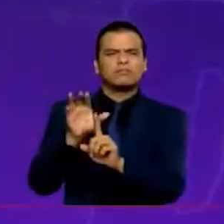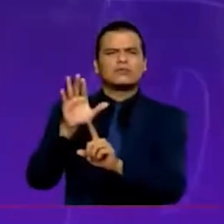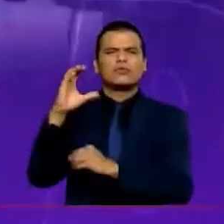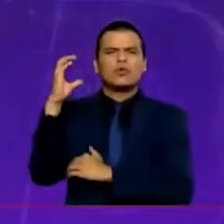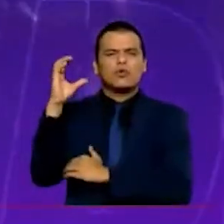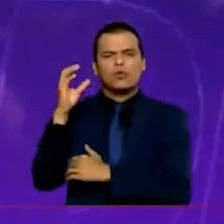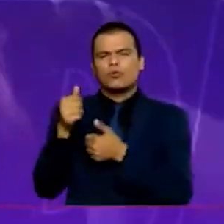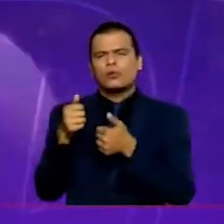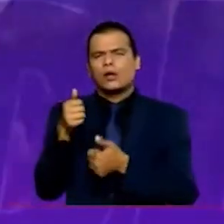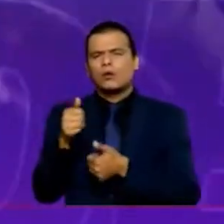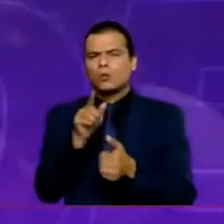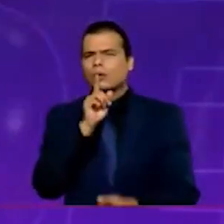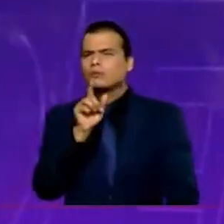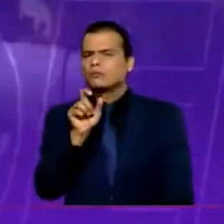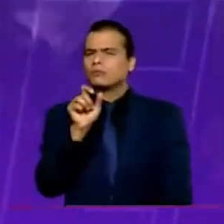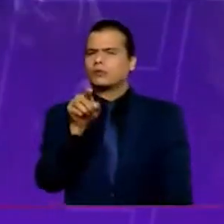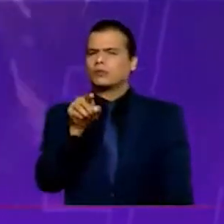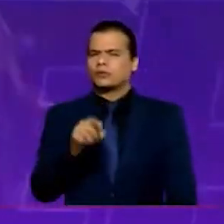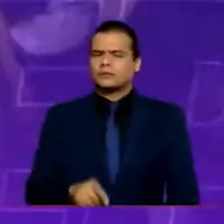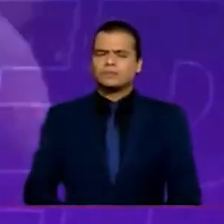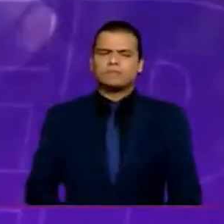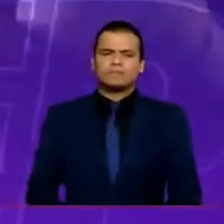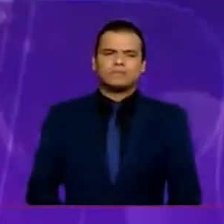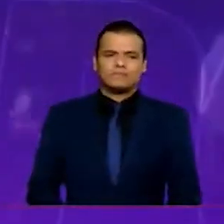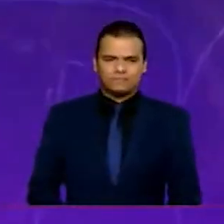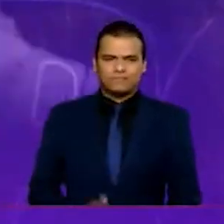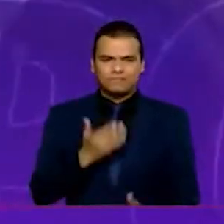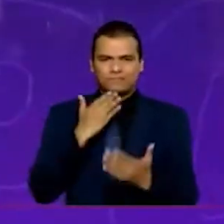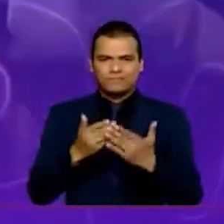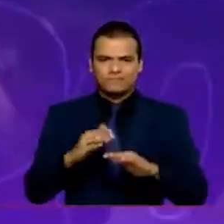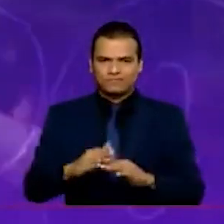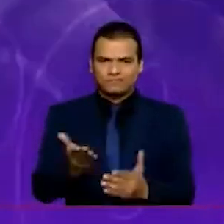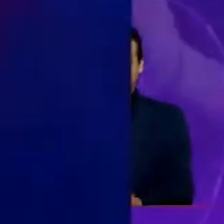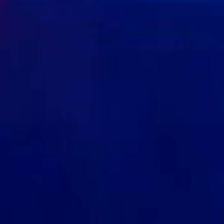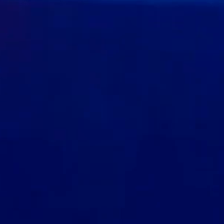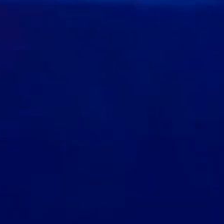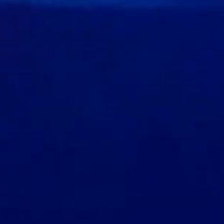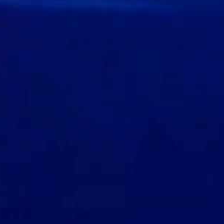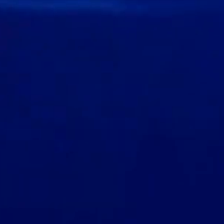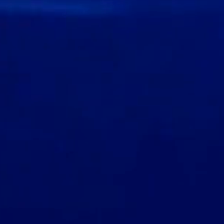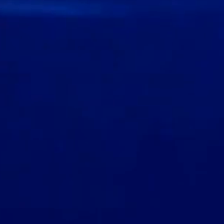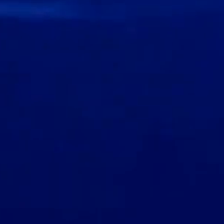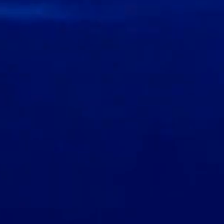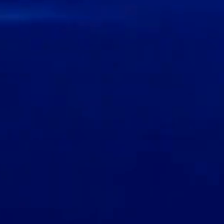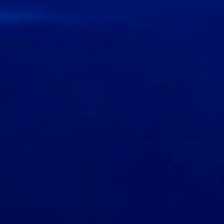que se puede dar en el último encuentro de la Selección Colombia de Cárdenas? Muy buenas tardes, Marce.